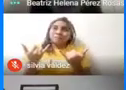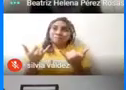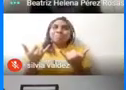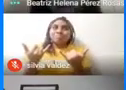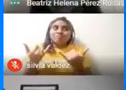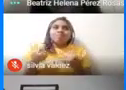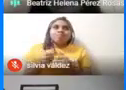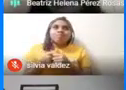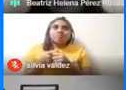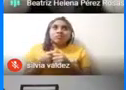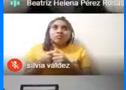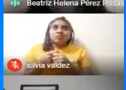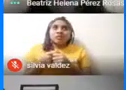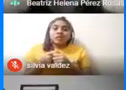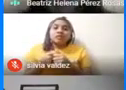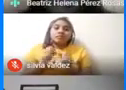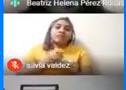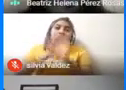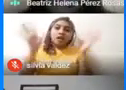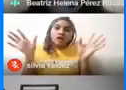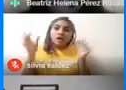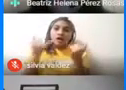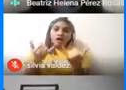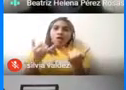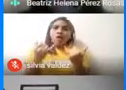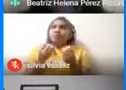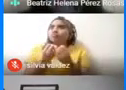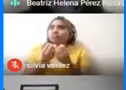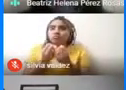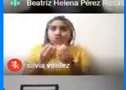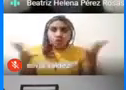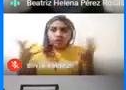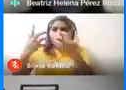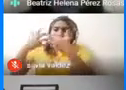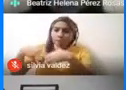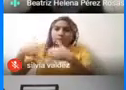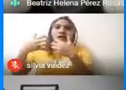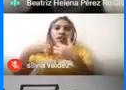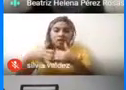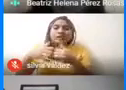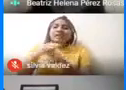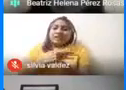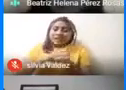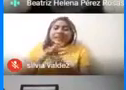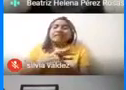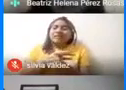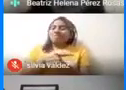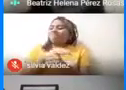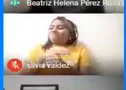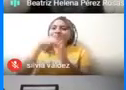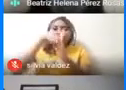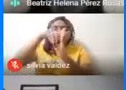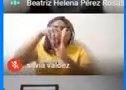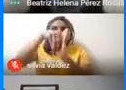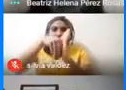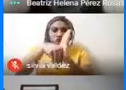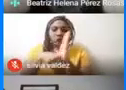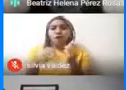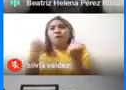es claro, en este momento muchas de nuestras empresas están pasando una situación de crisis bastante